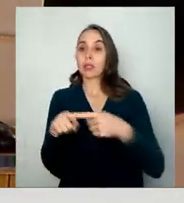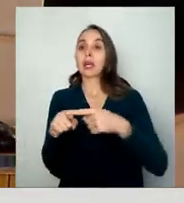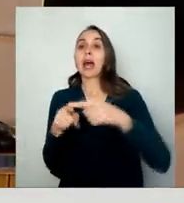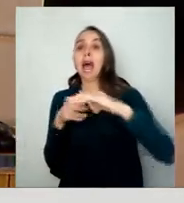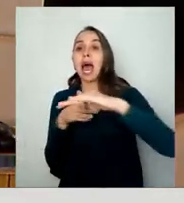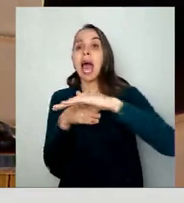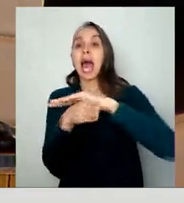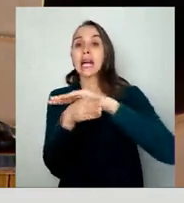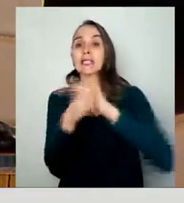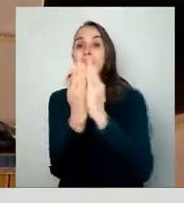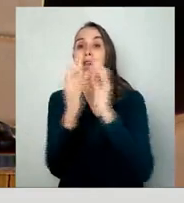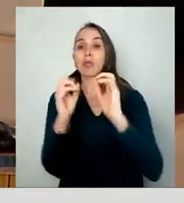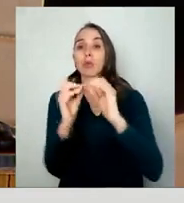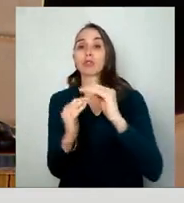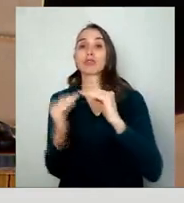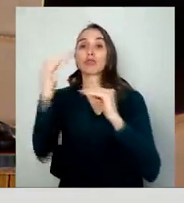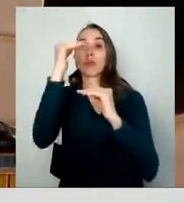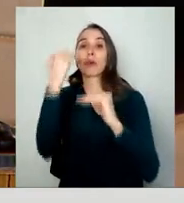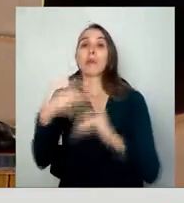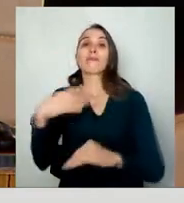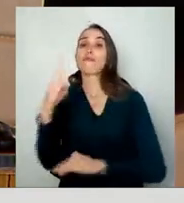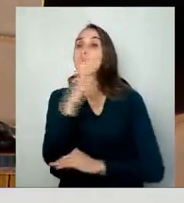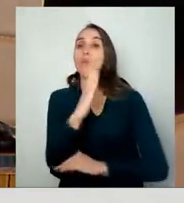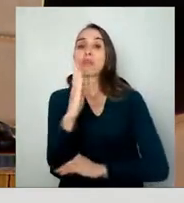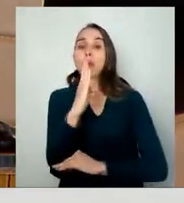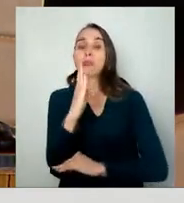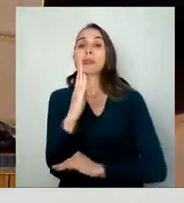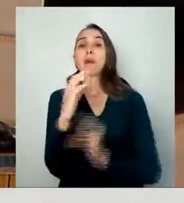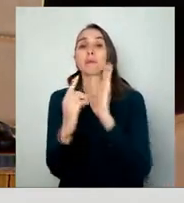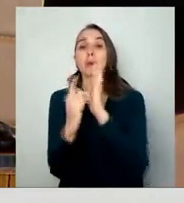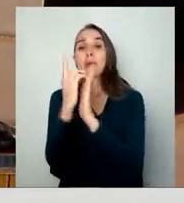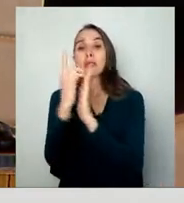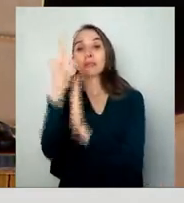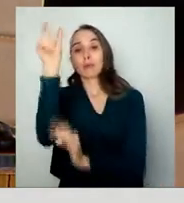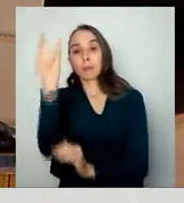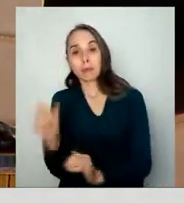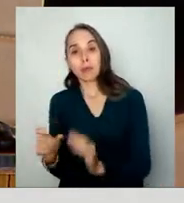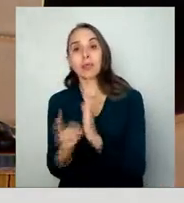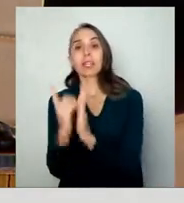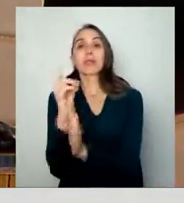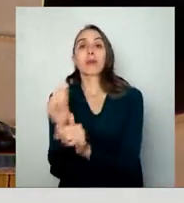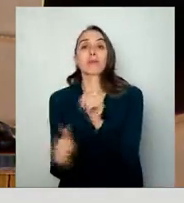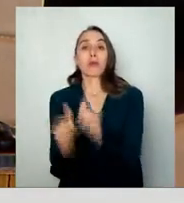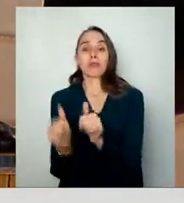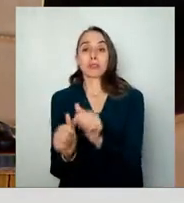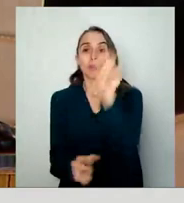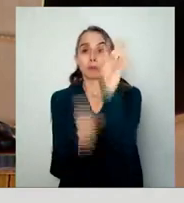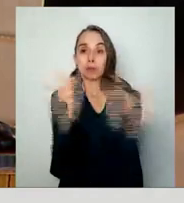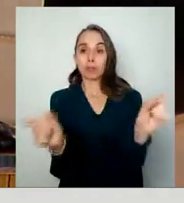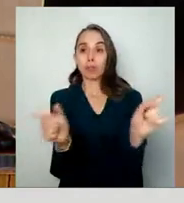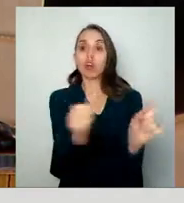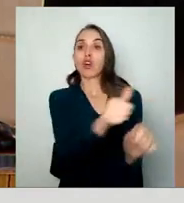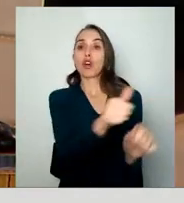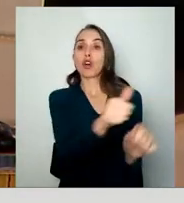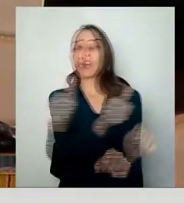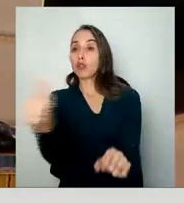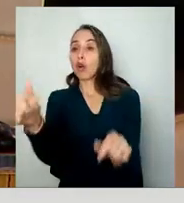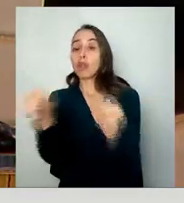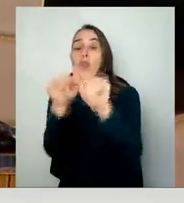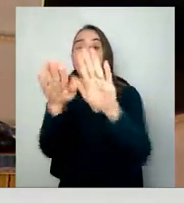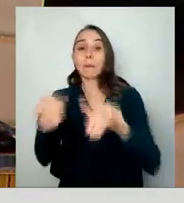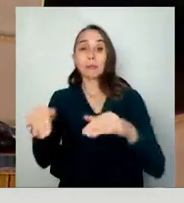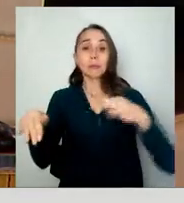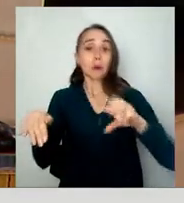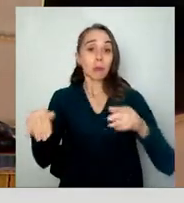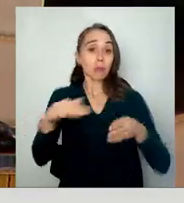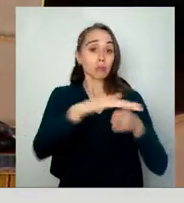sobre todo para el desarrollo personal y profesional de los individuos y todos deberían tener las mismas oportunidades de acceder a una